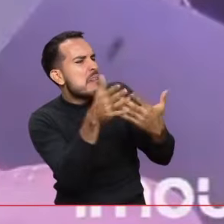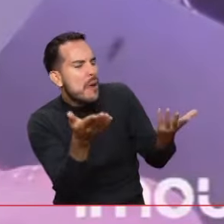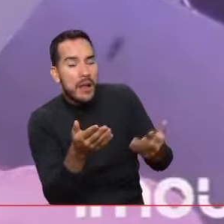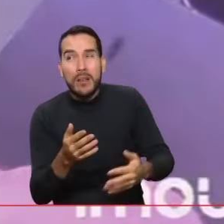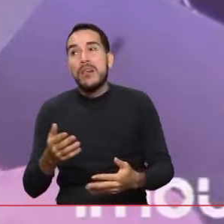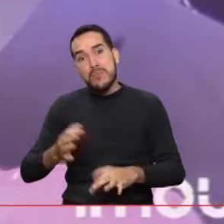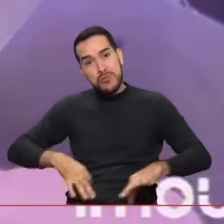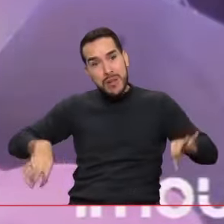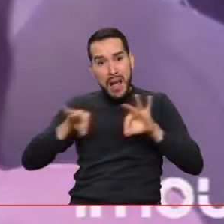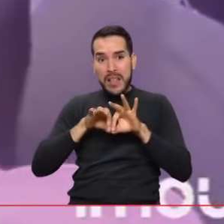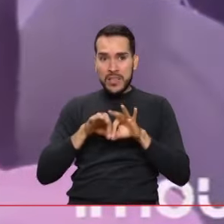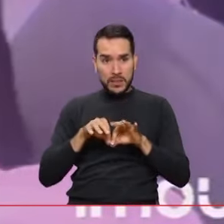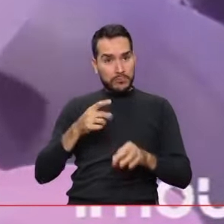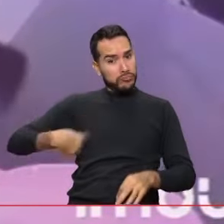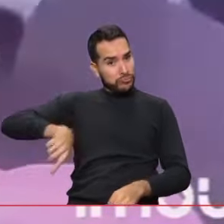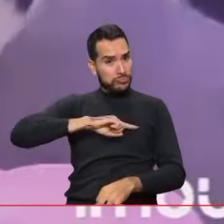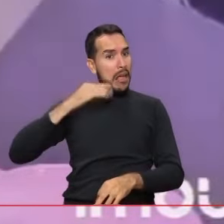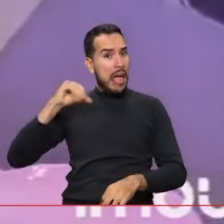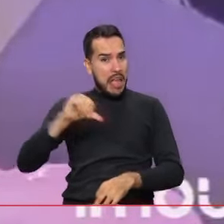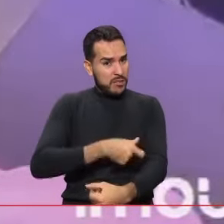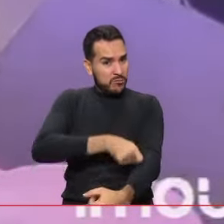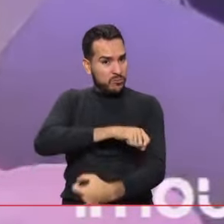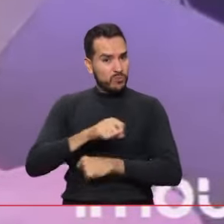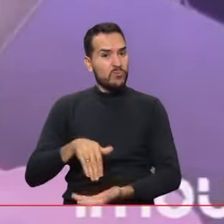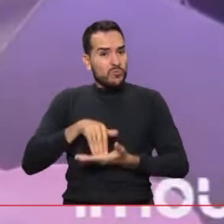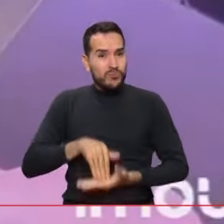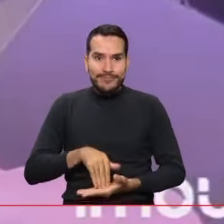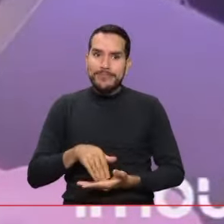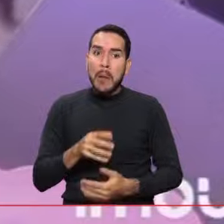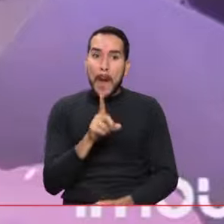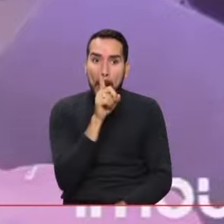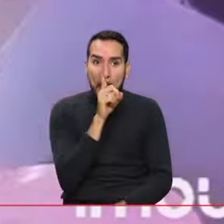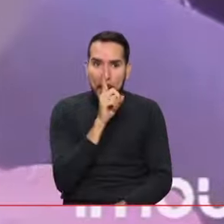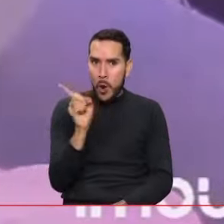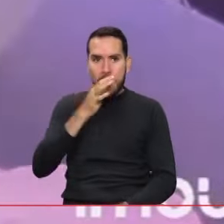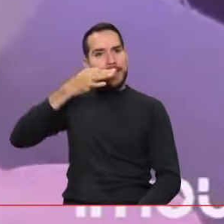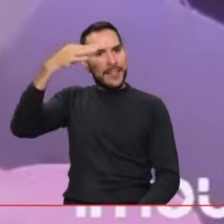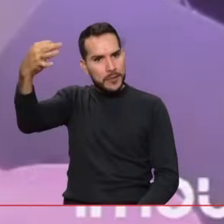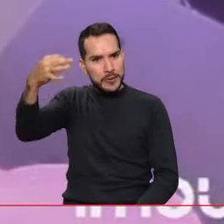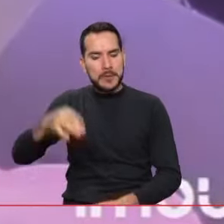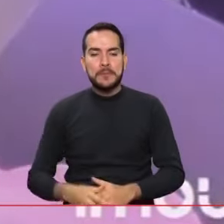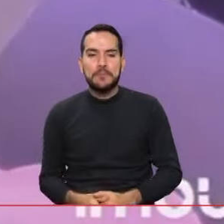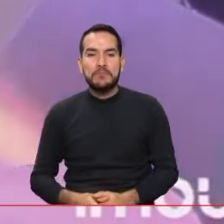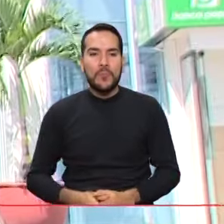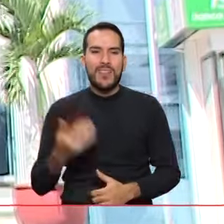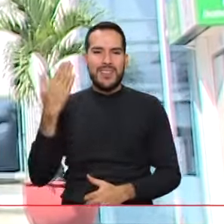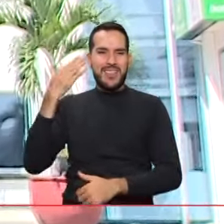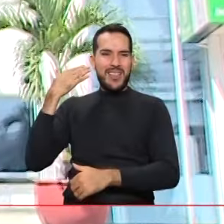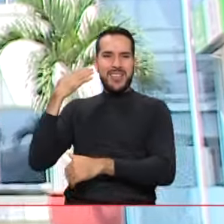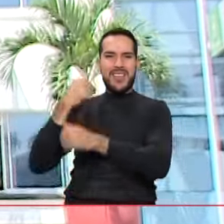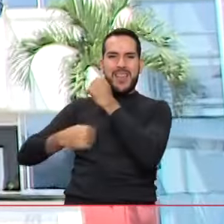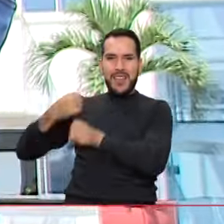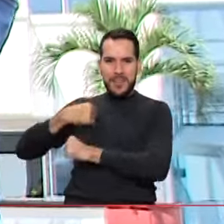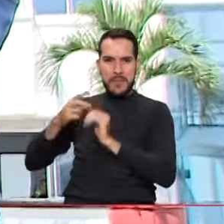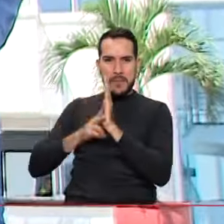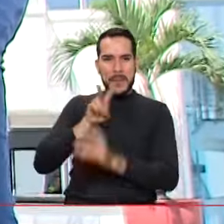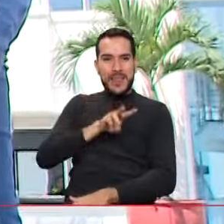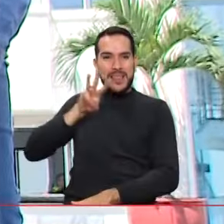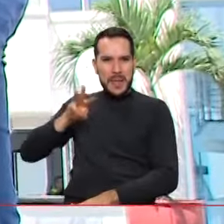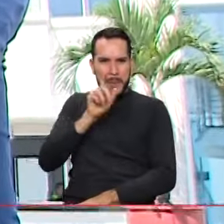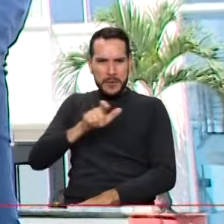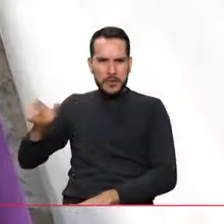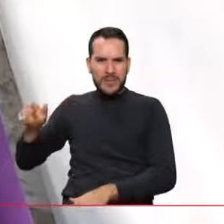las cosas no queden impunes. Según las autoridades, durante el año 2023, 2.235 mujeres fueron víctimas de violencia en Cali. En lo corrido